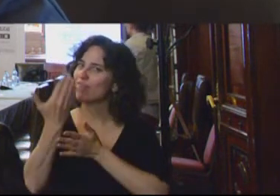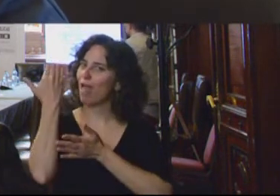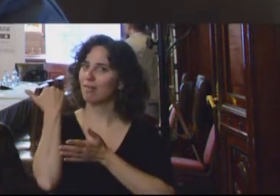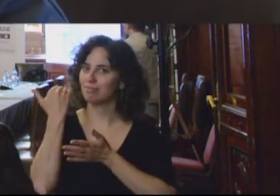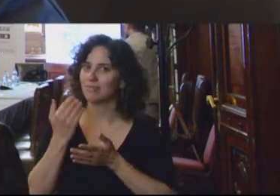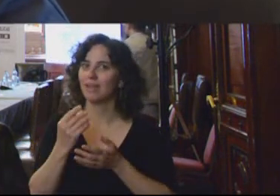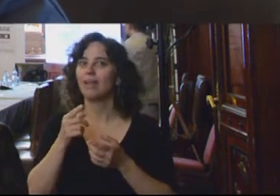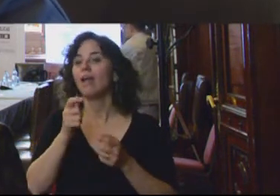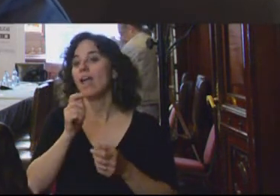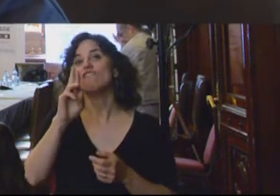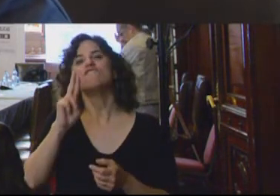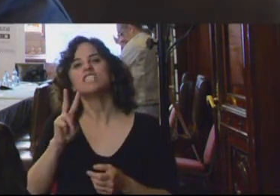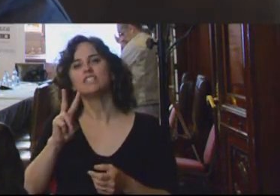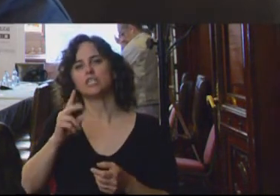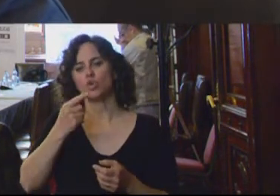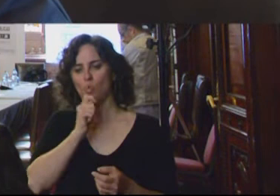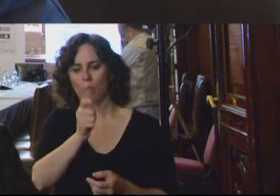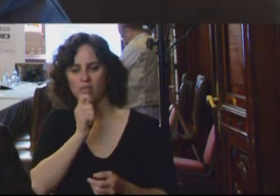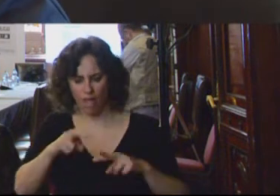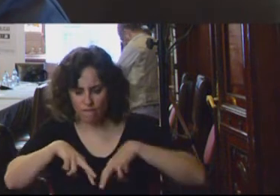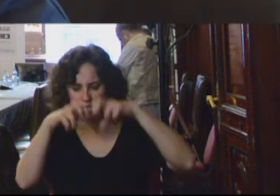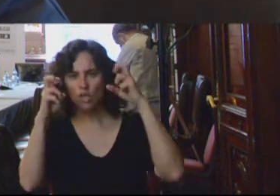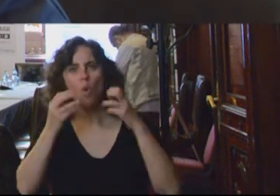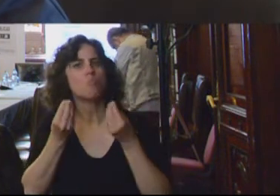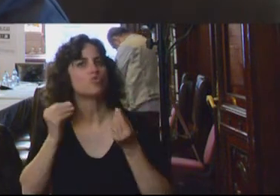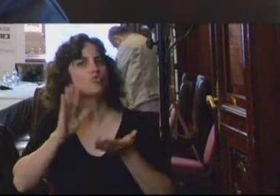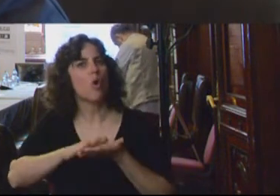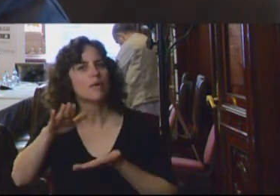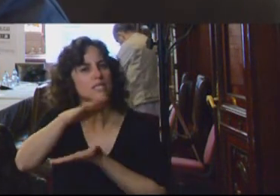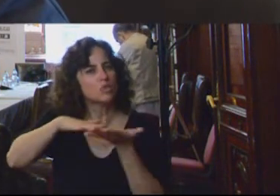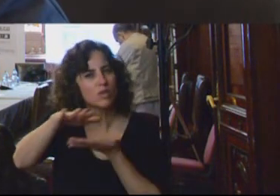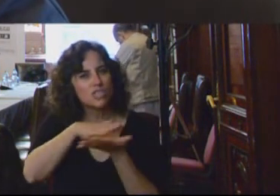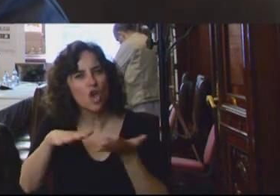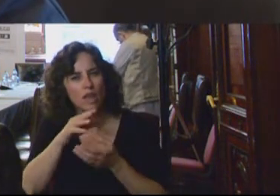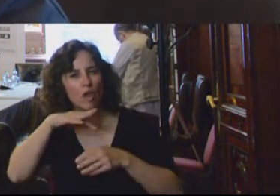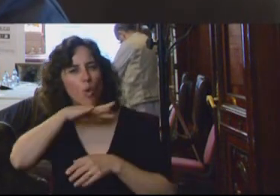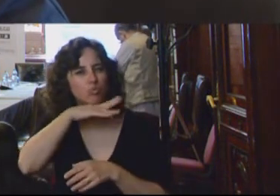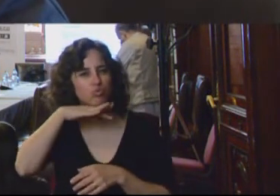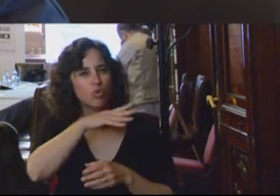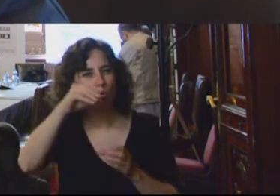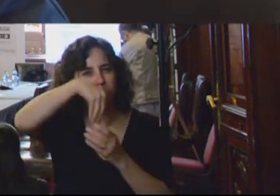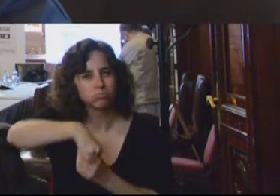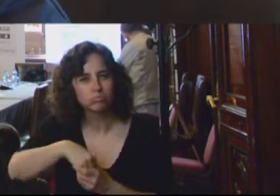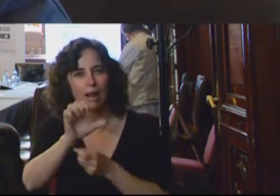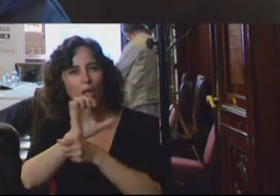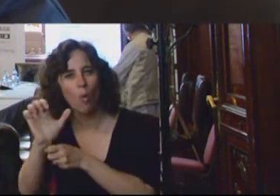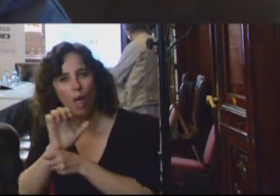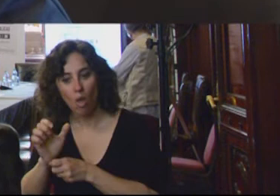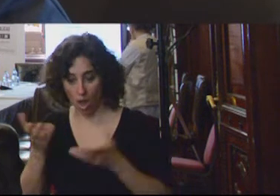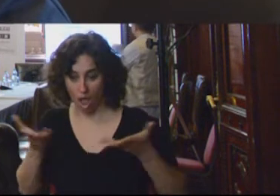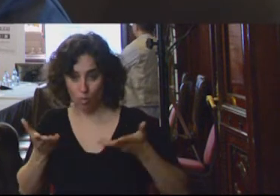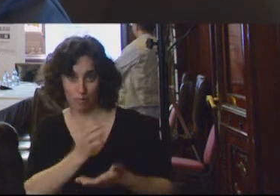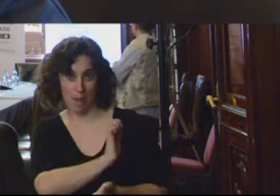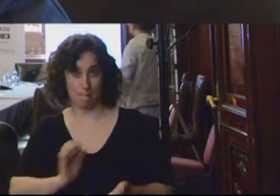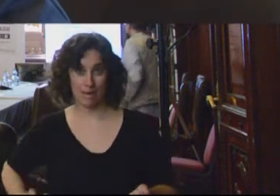es un periodista que investigó muchos de los casos de corrupción que hoy justamente el propio presidente